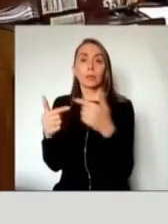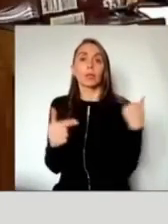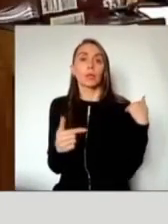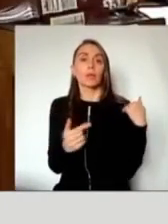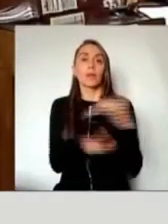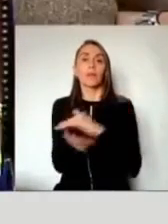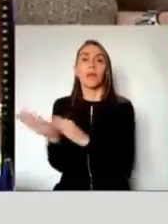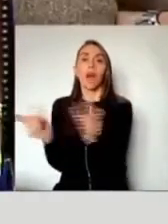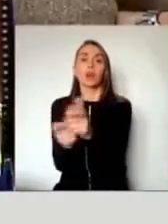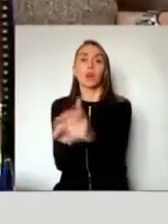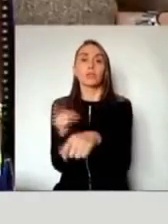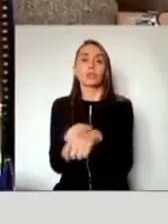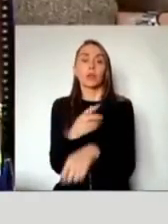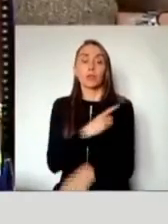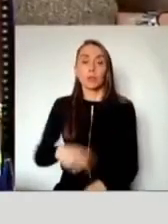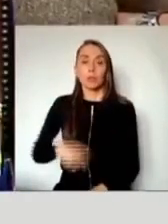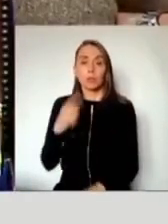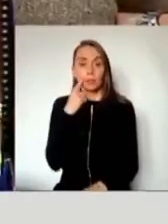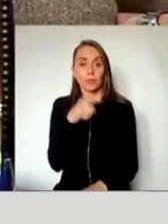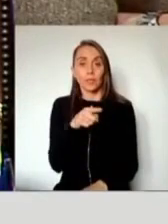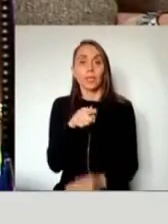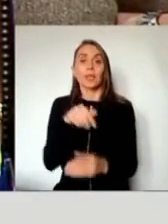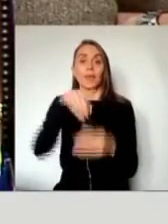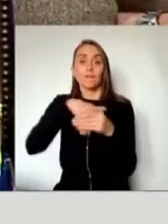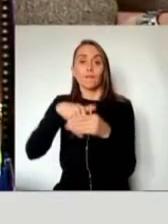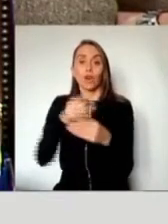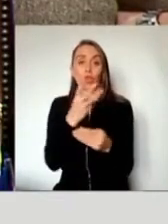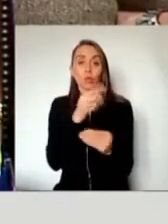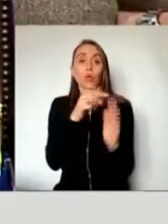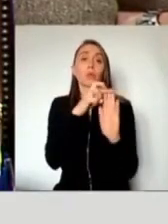Por el resultado de esta votación, el proyecto de